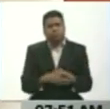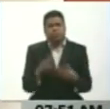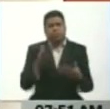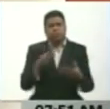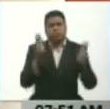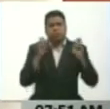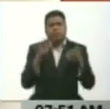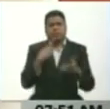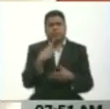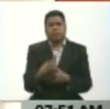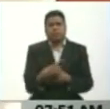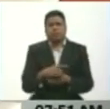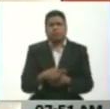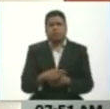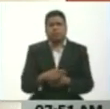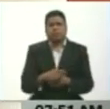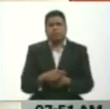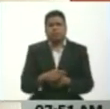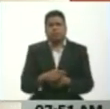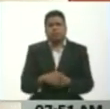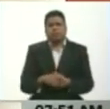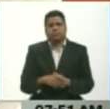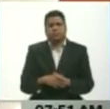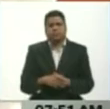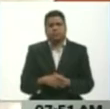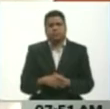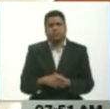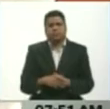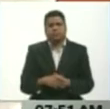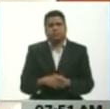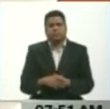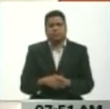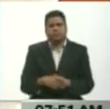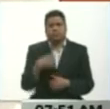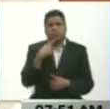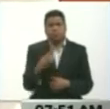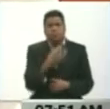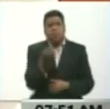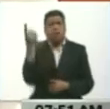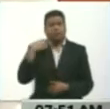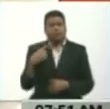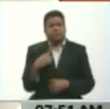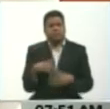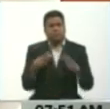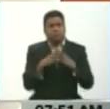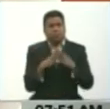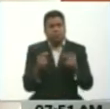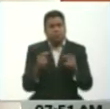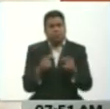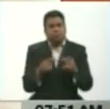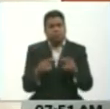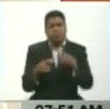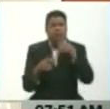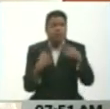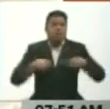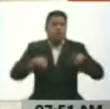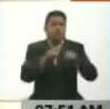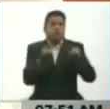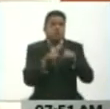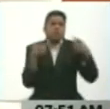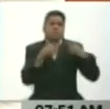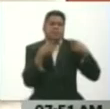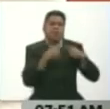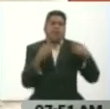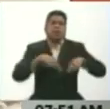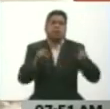de la Asamblea Nacional, siempre contra el Sistema Nacional de Medios Públicos y los medios alternativos, pero no es una pelea de iguales, ni es en este momento,